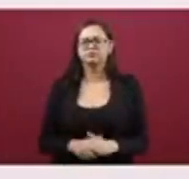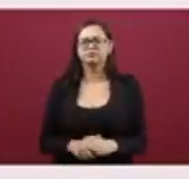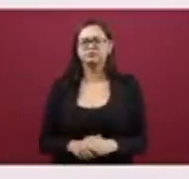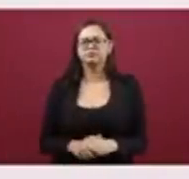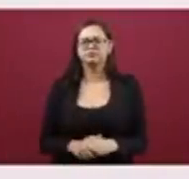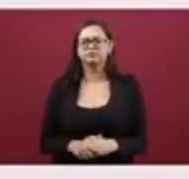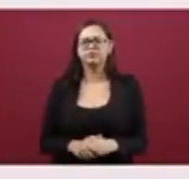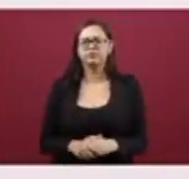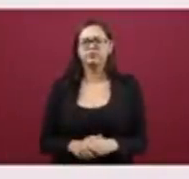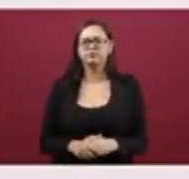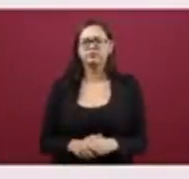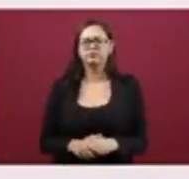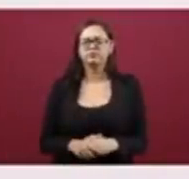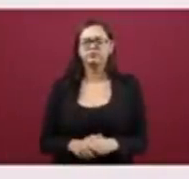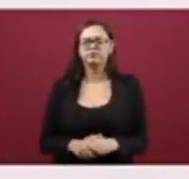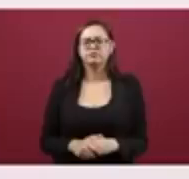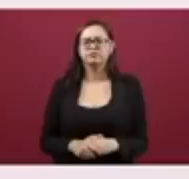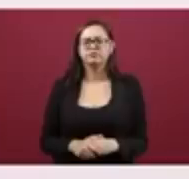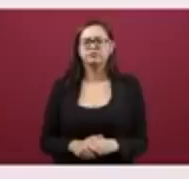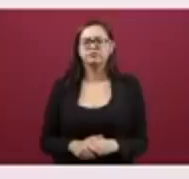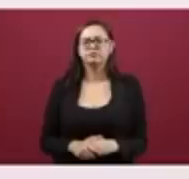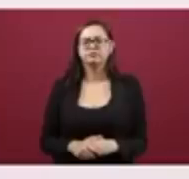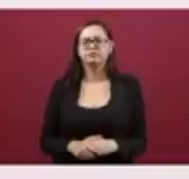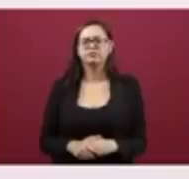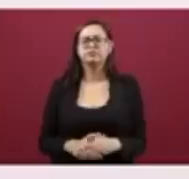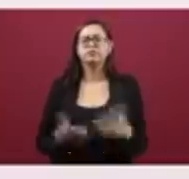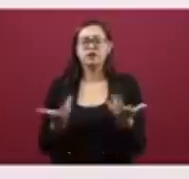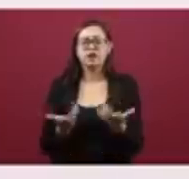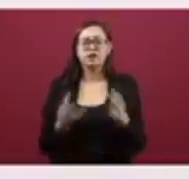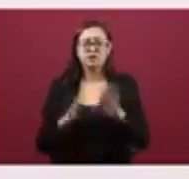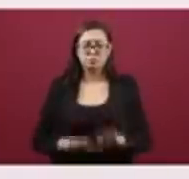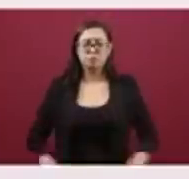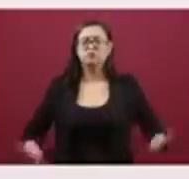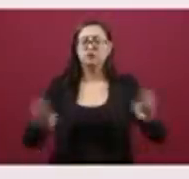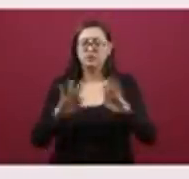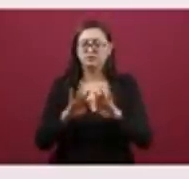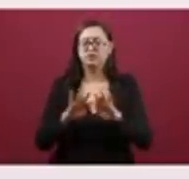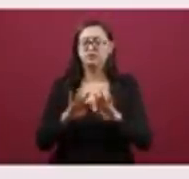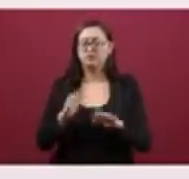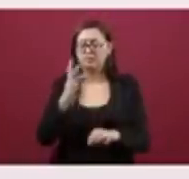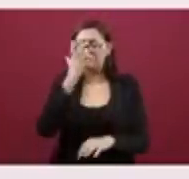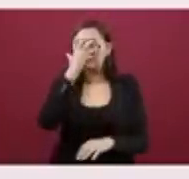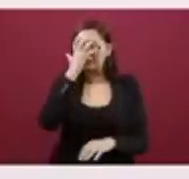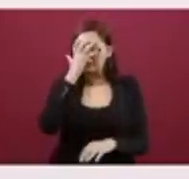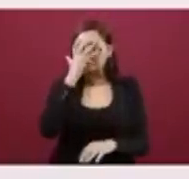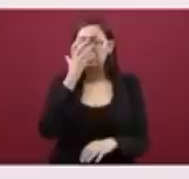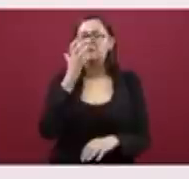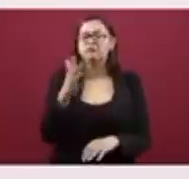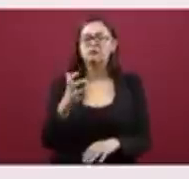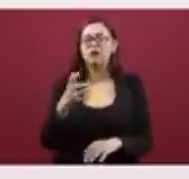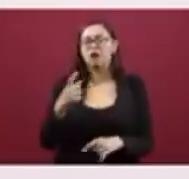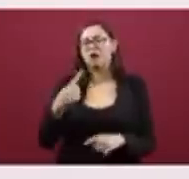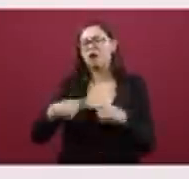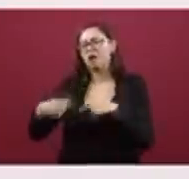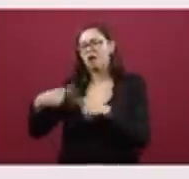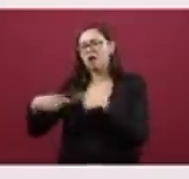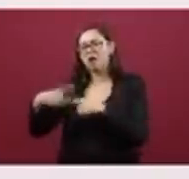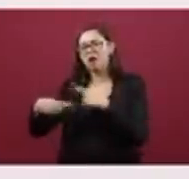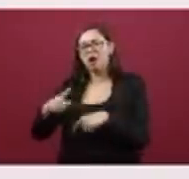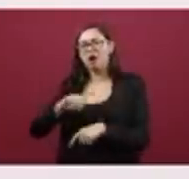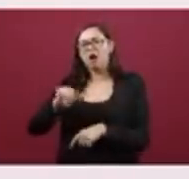es importante decir que en serio sin retórica o